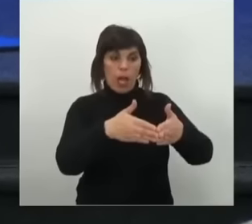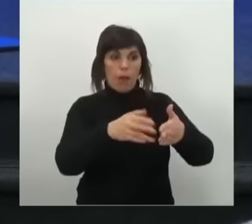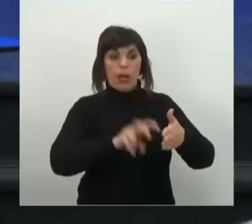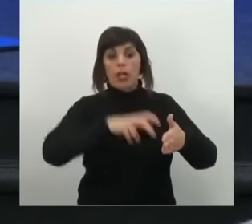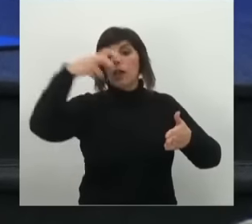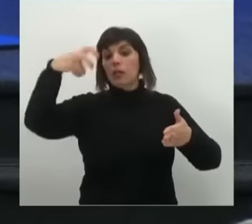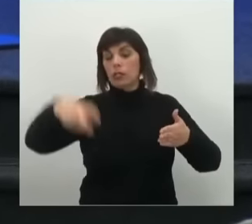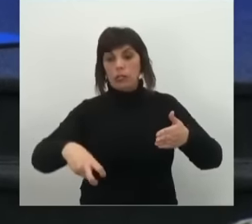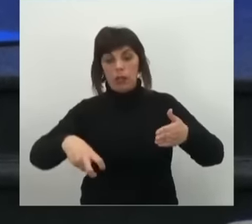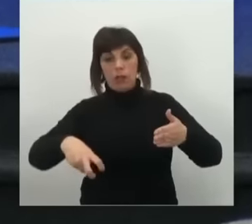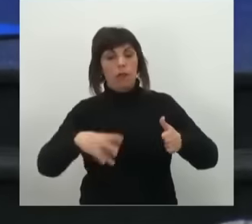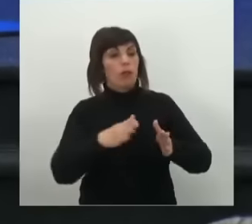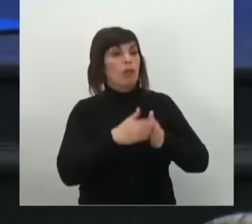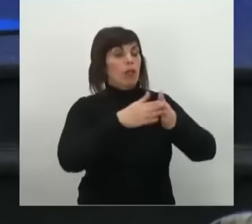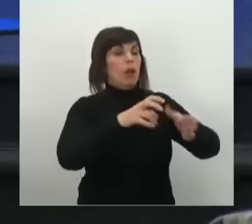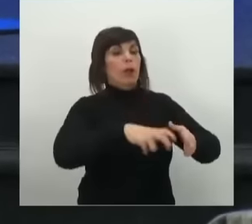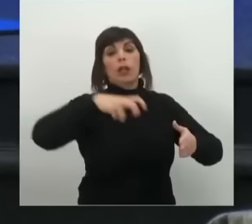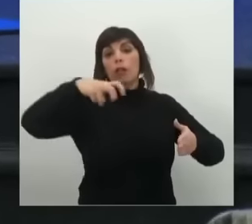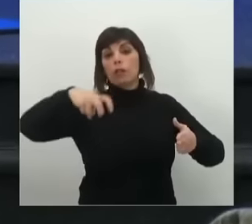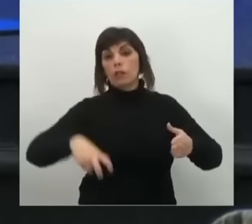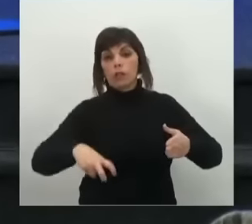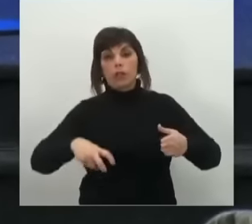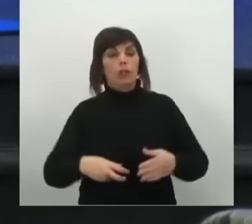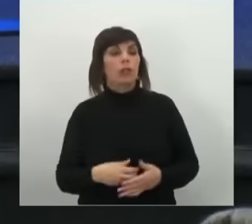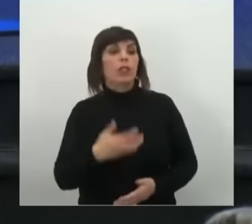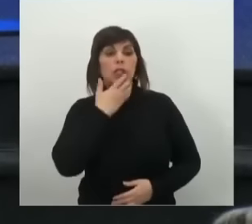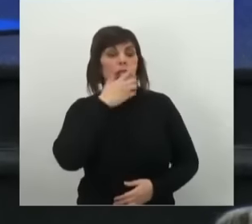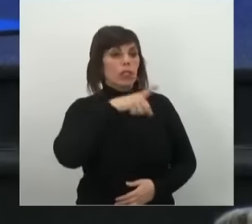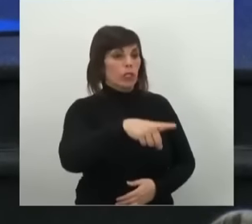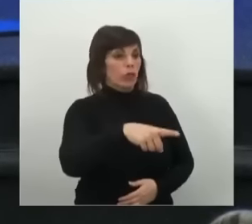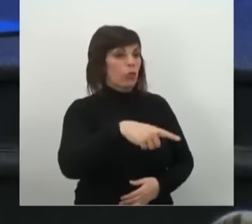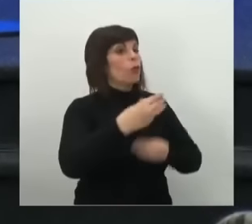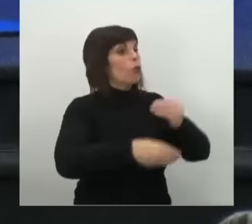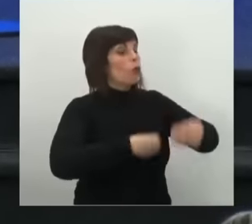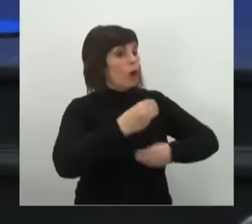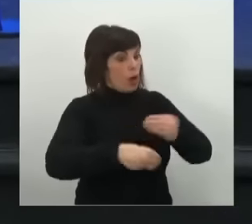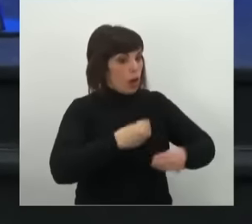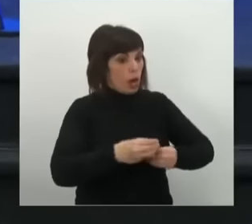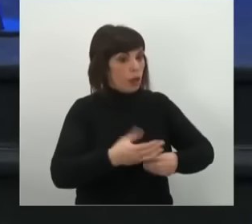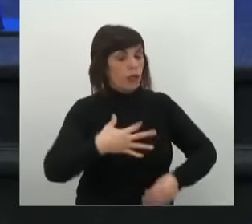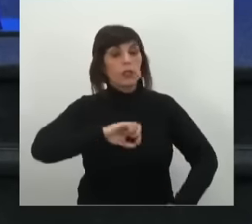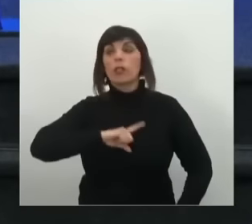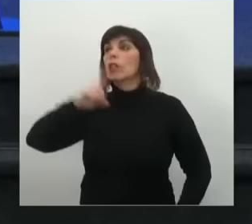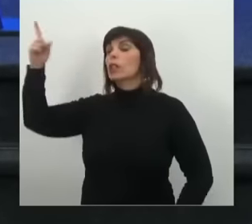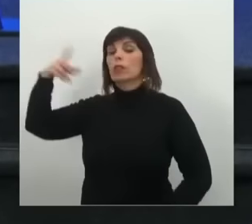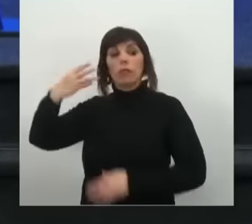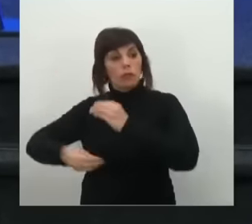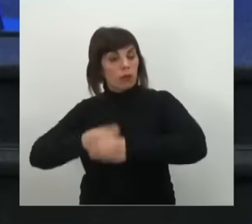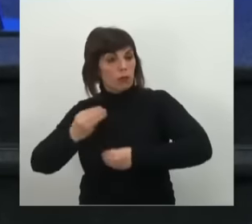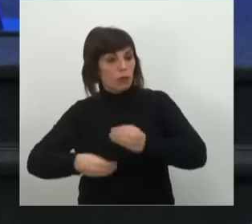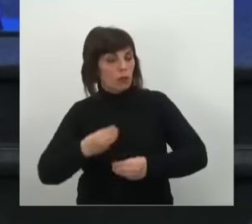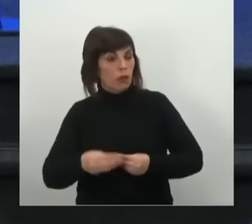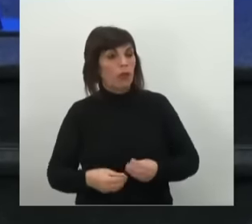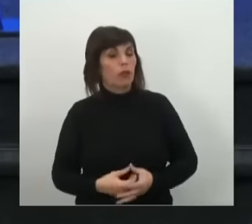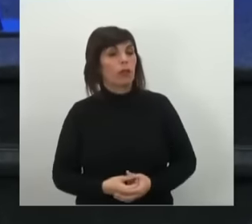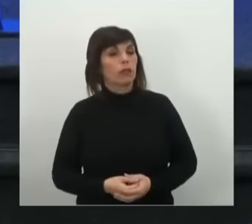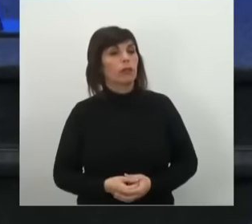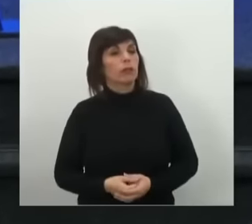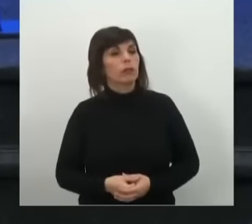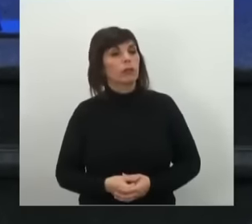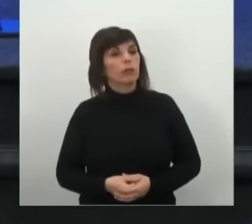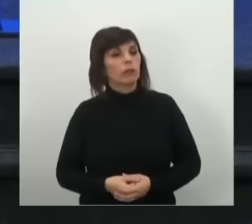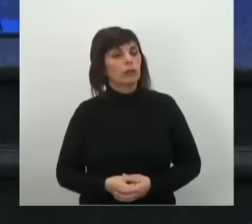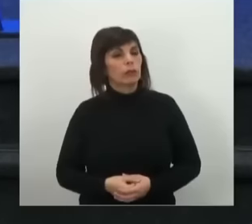sal de La Barca mójate cuando tú haces lo tuyo el señor hace lo suyo y hoy una cosa